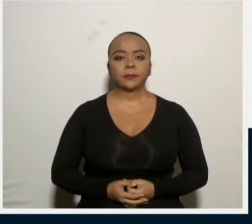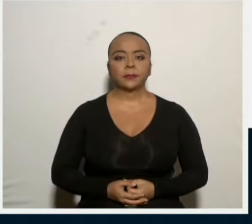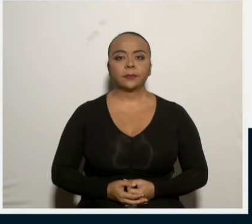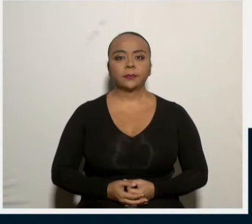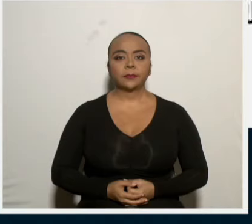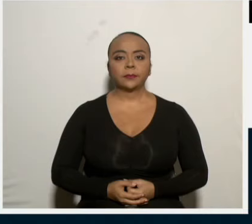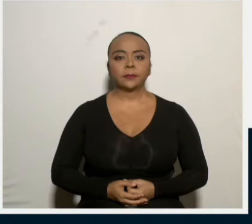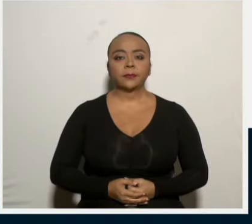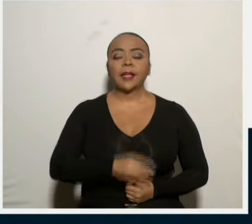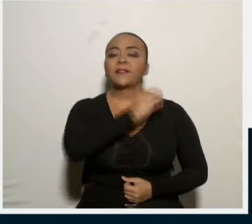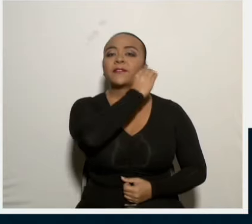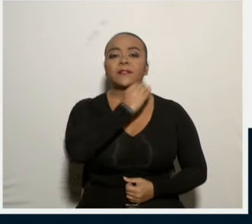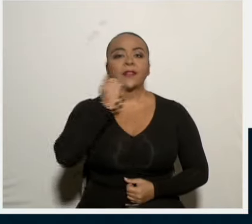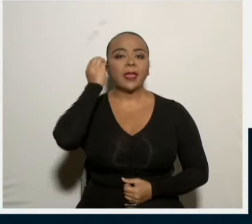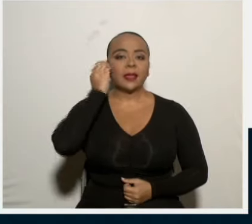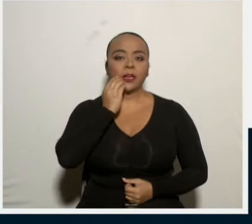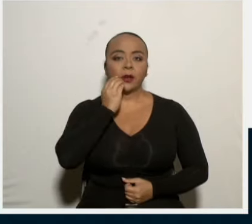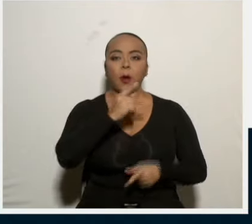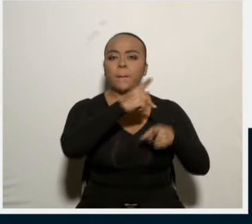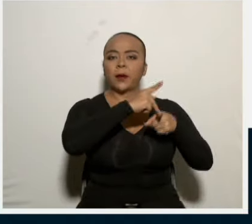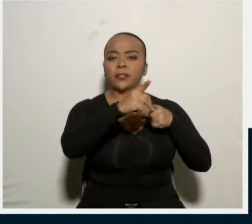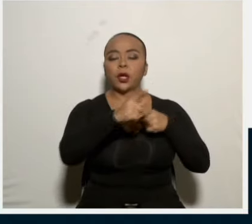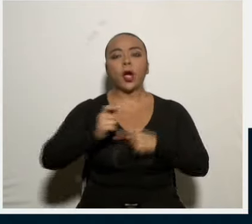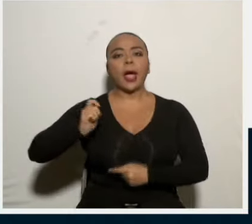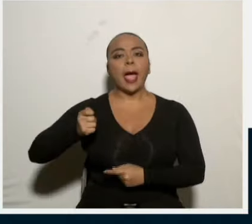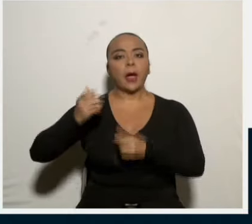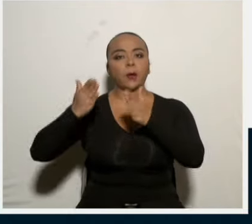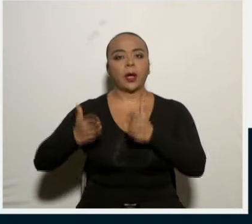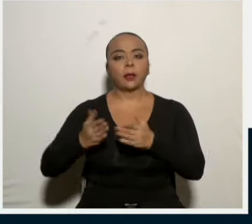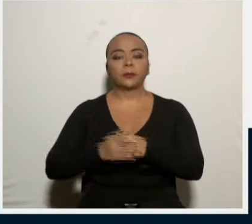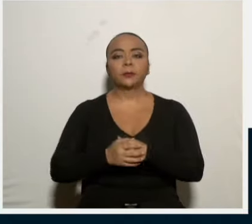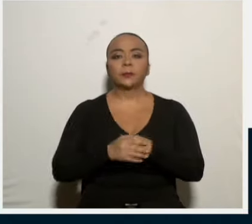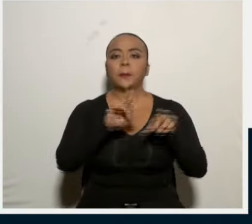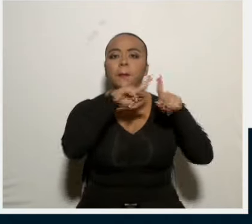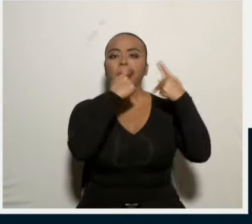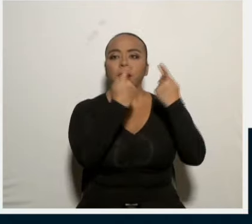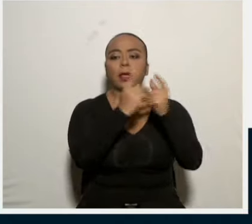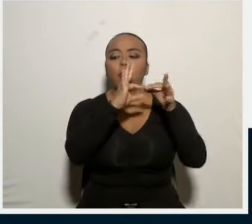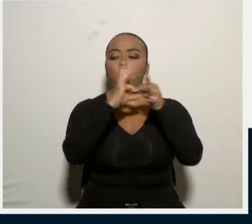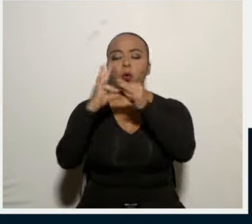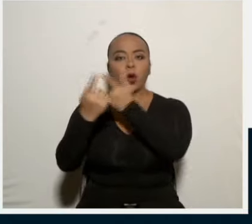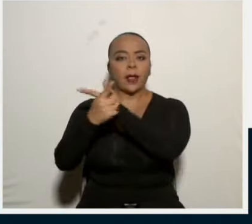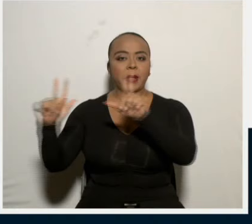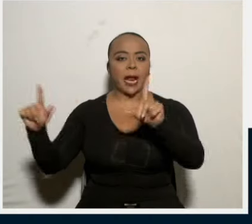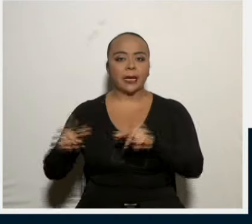Federico Malabasi Calvo, profesión abogado, Partido Unión Liberal.